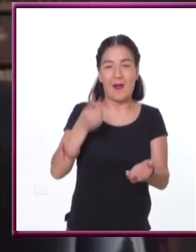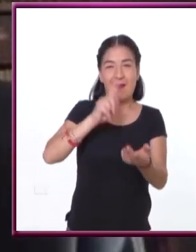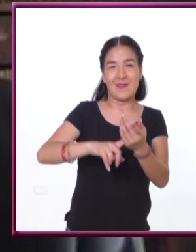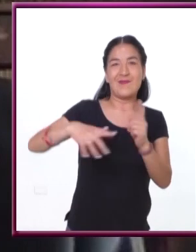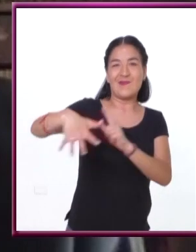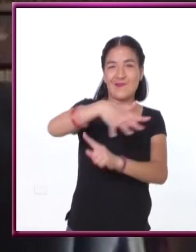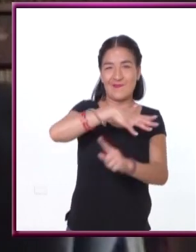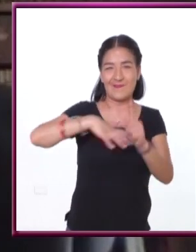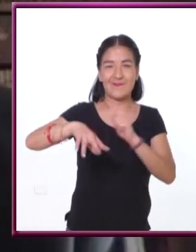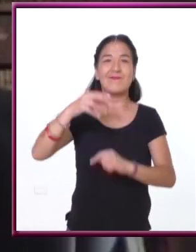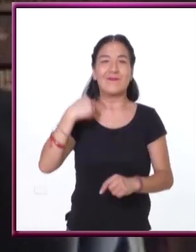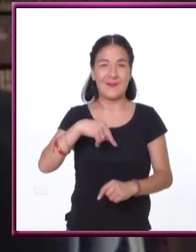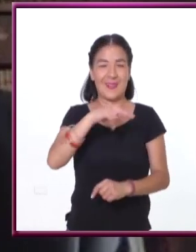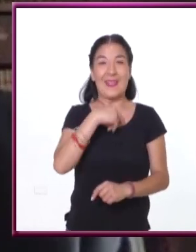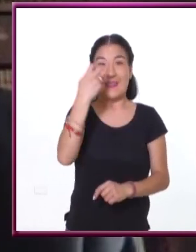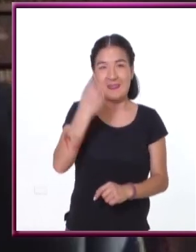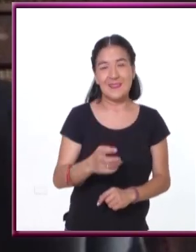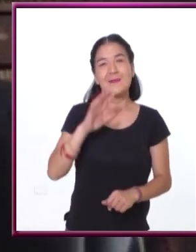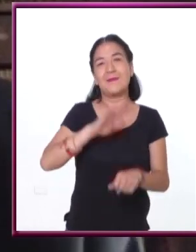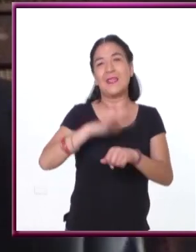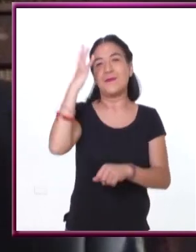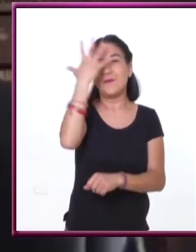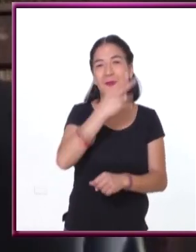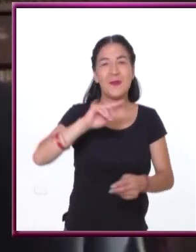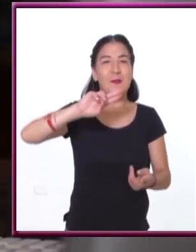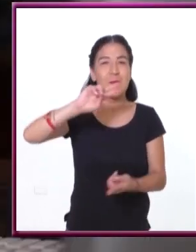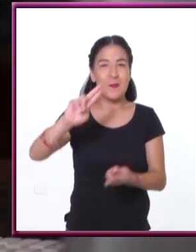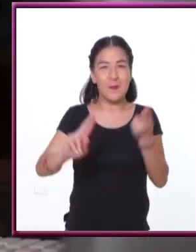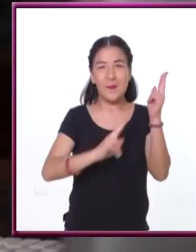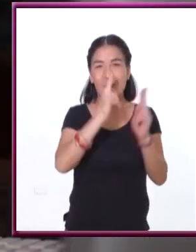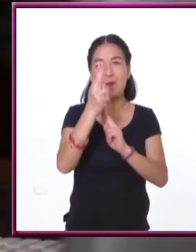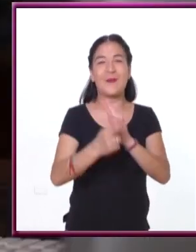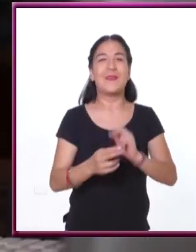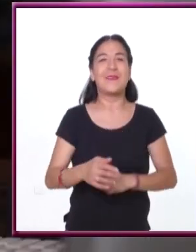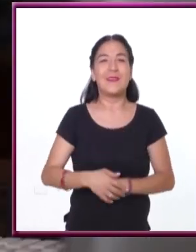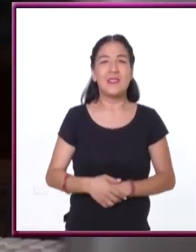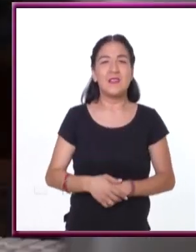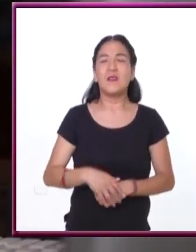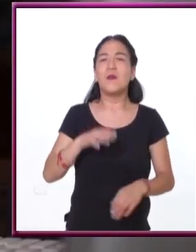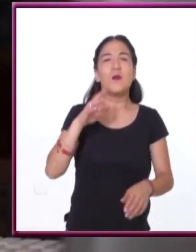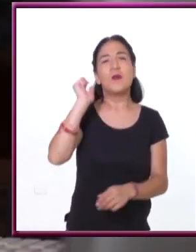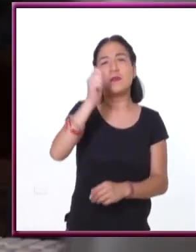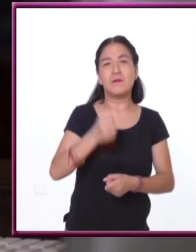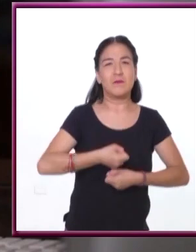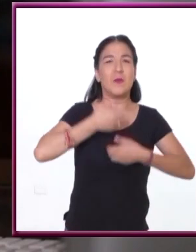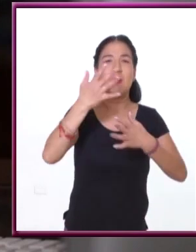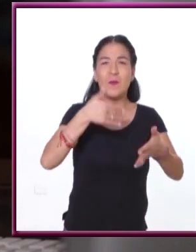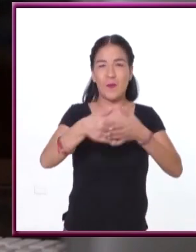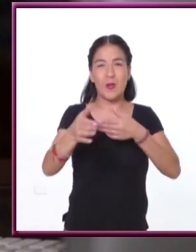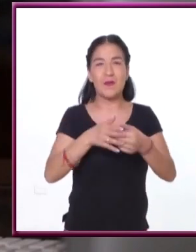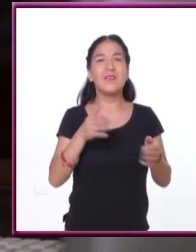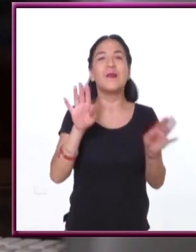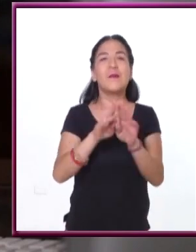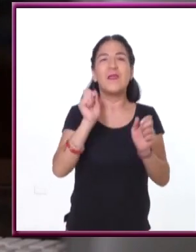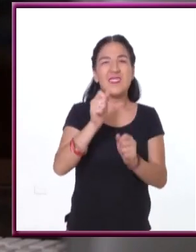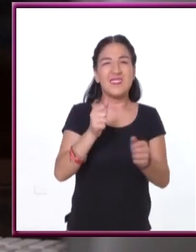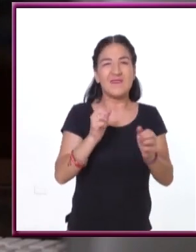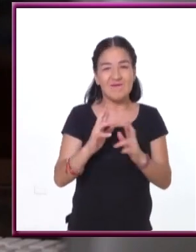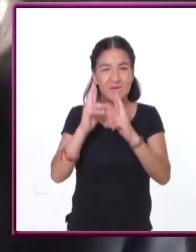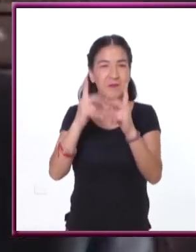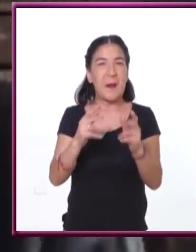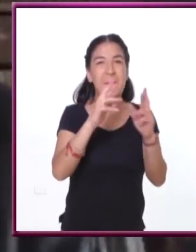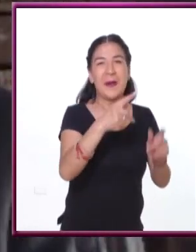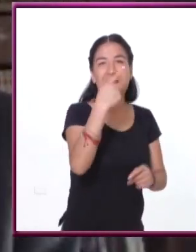alrededor de nosotros, en este maravilloso universo. En la poesía moderna, ¿qué tan permitido está romper con las